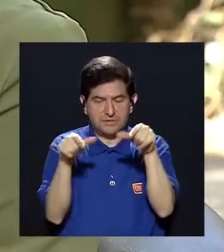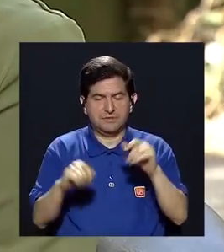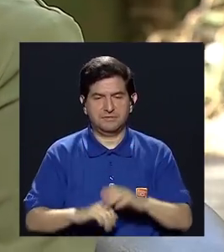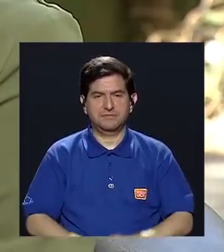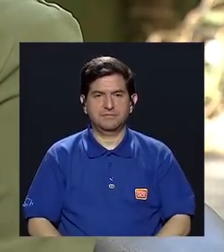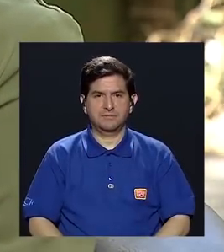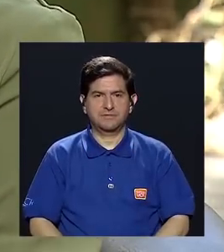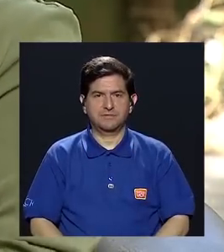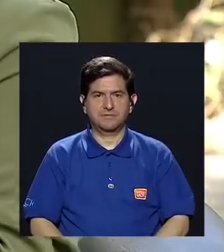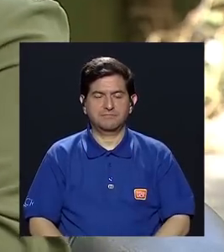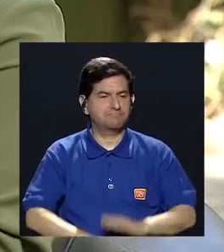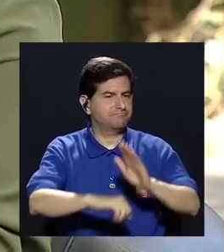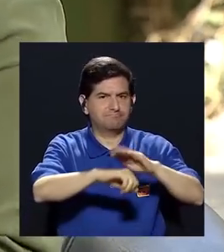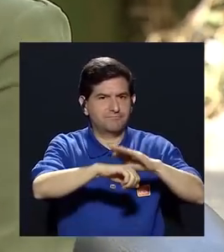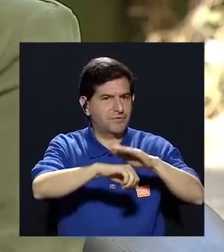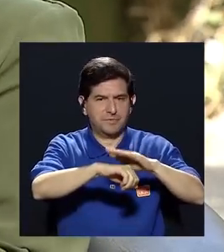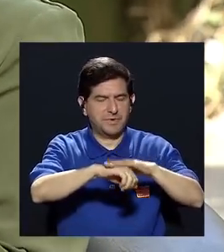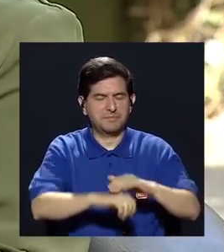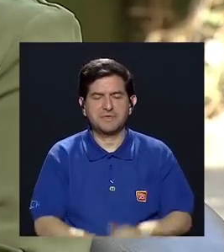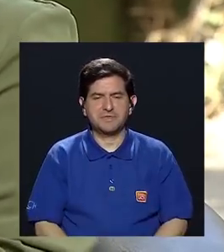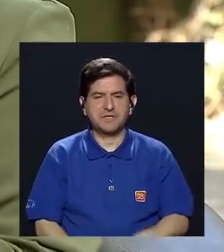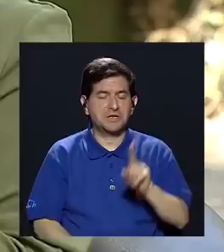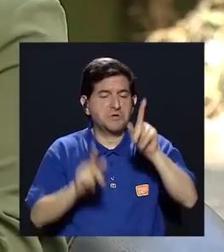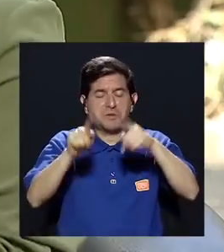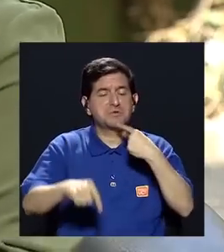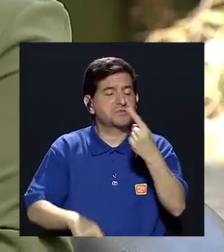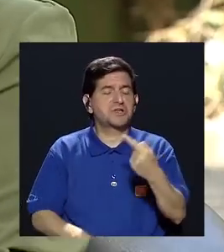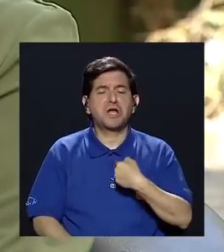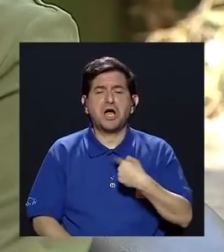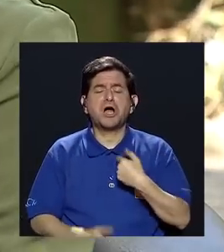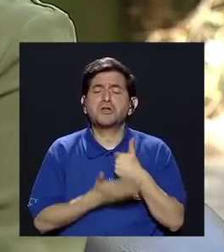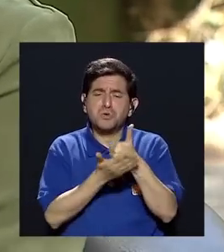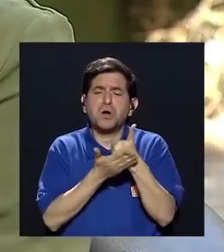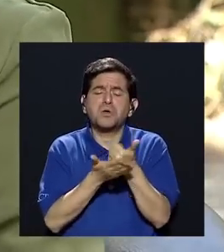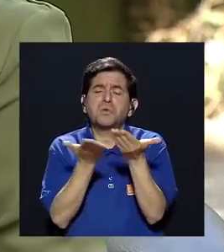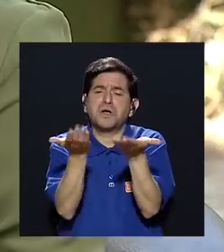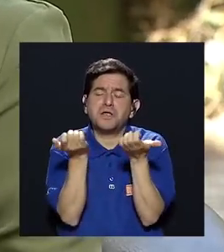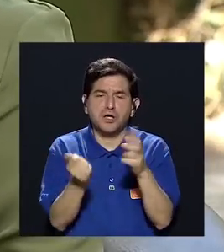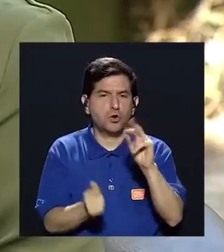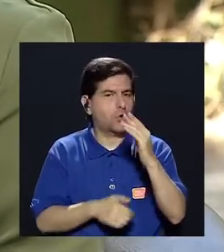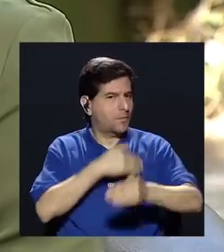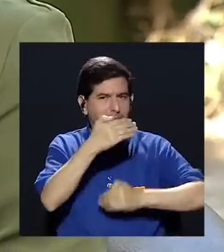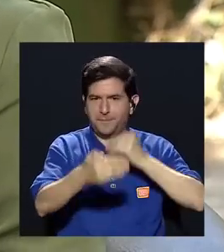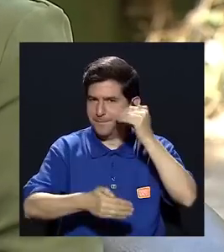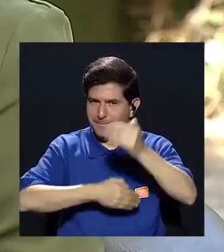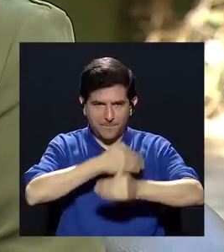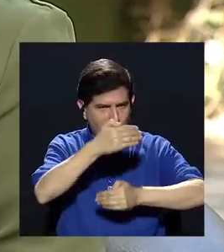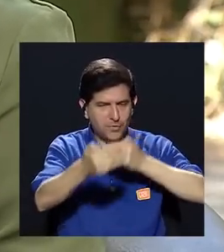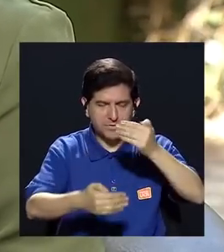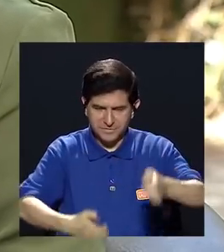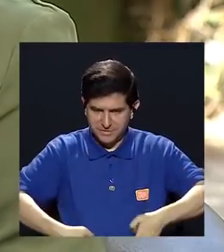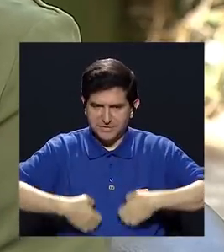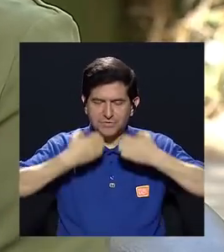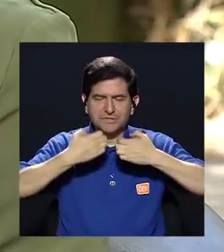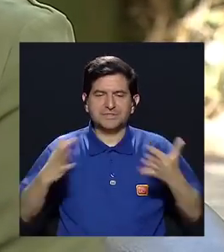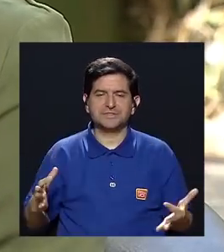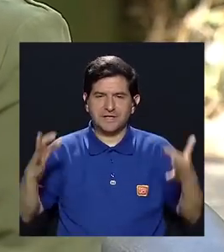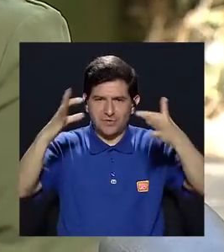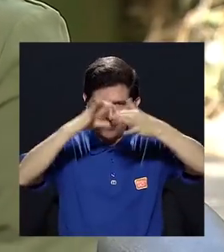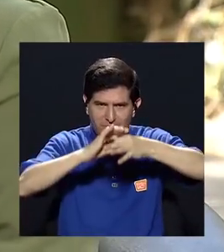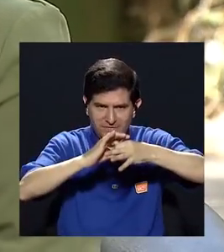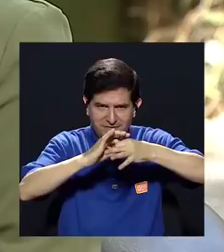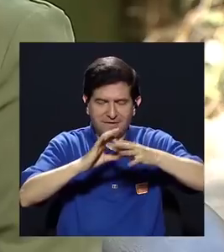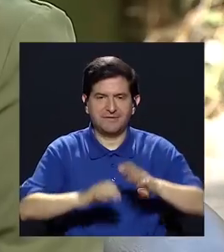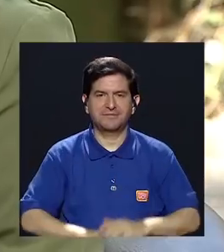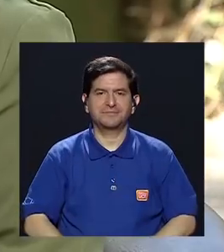Entonces, no permitimos que llegue cualquiera y diga, voy a entrar aquí a colaborar, sino que hay un proceso de